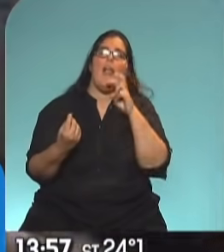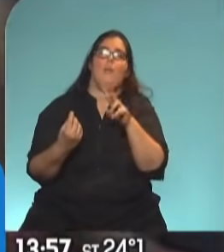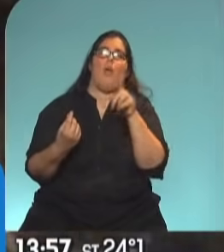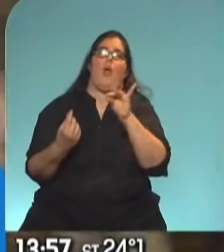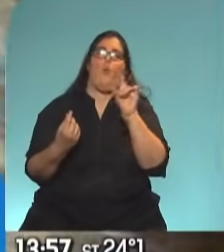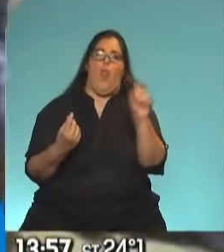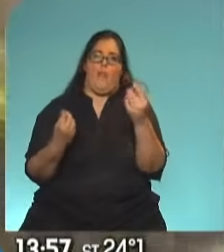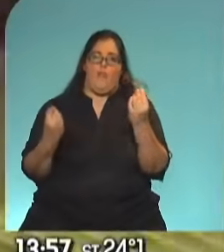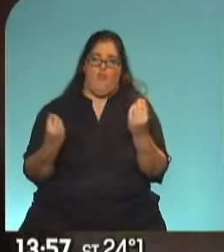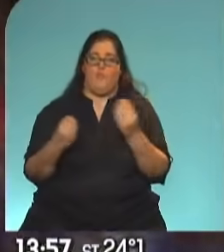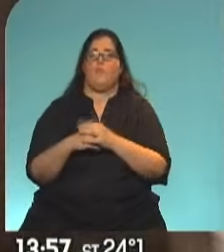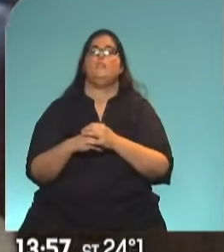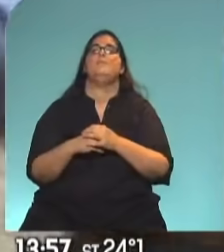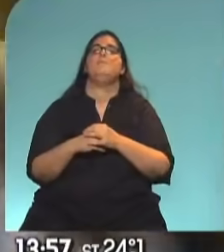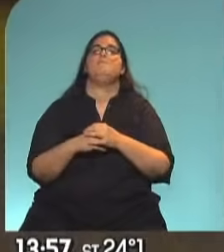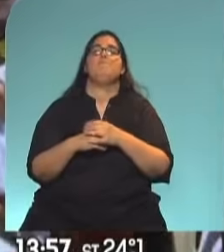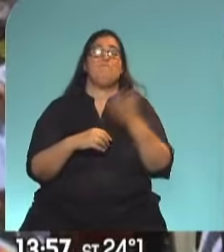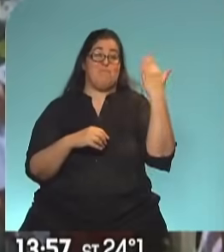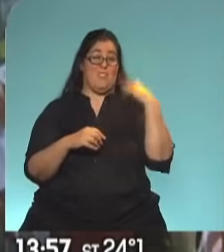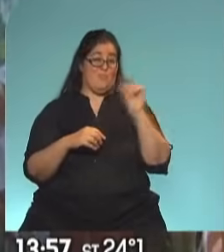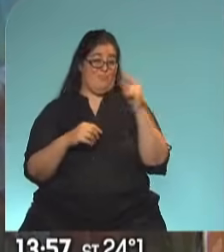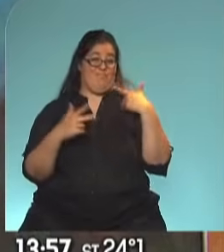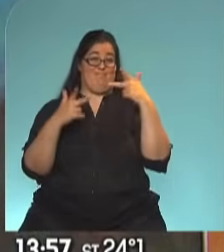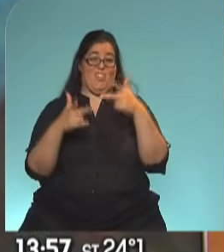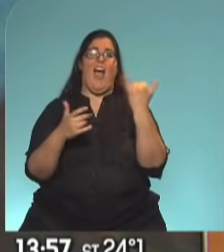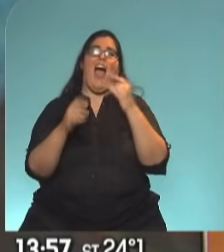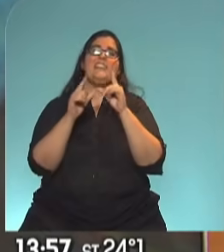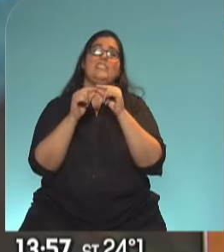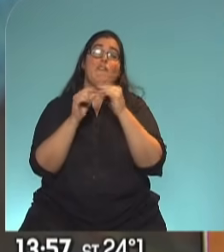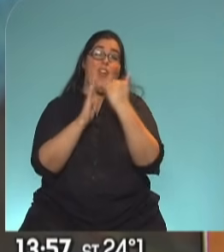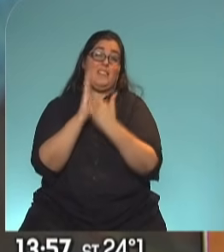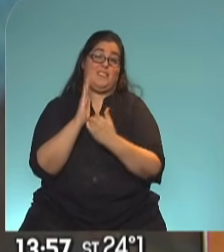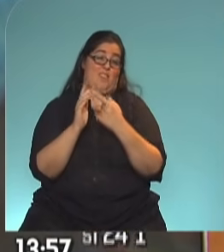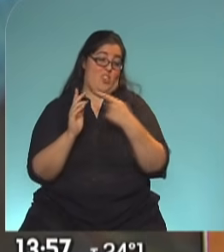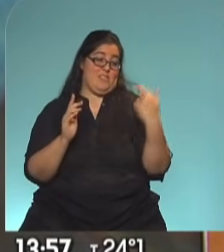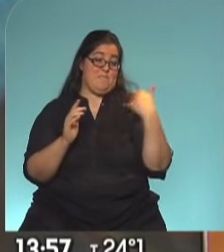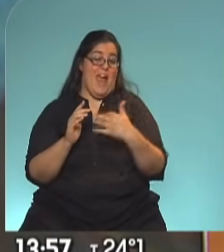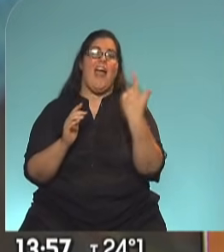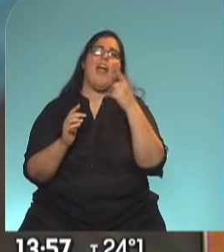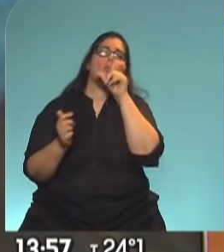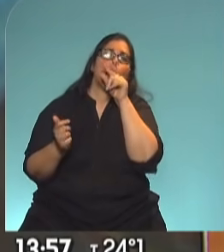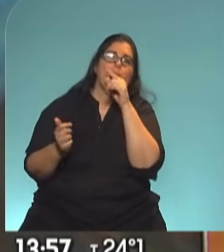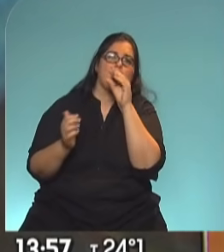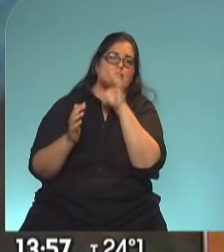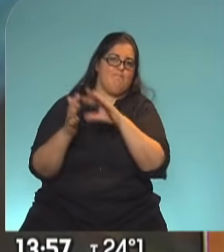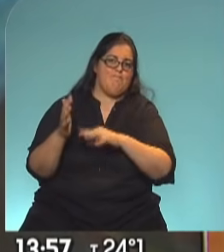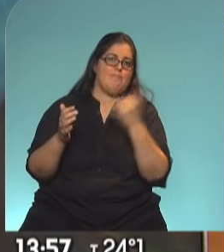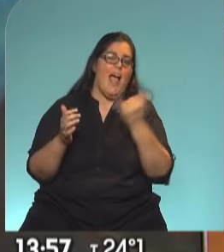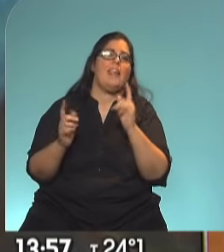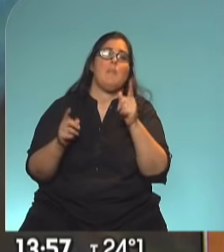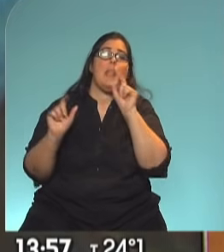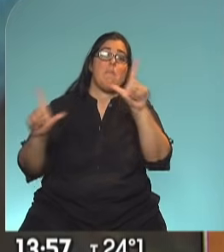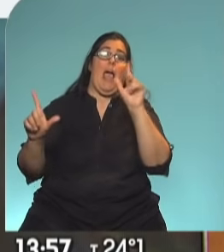boliviana. Decíamos hace un rato que la semana nos dejó cifras, nos dejó tweets y nos dejó también esta imagen.